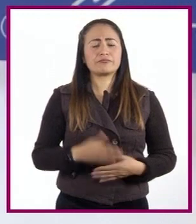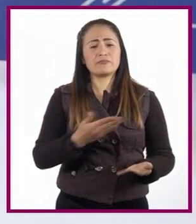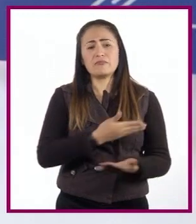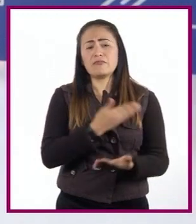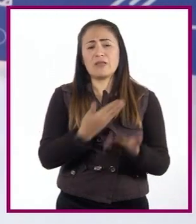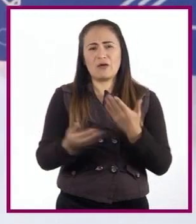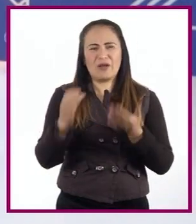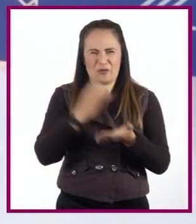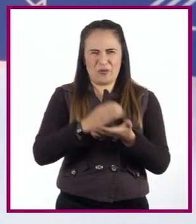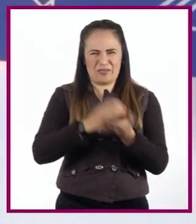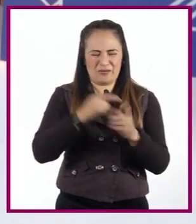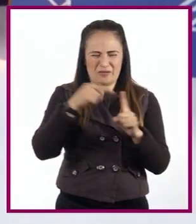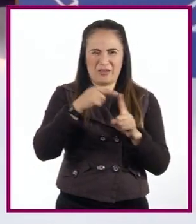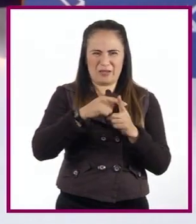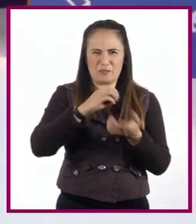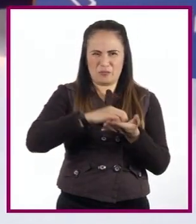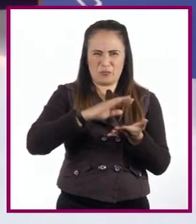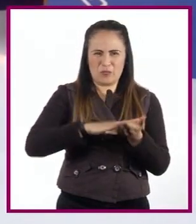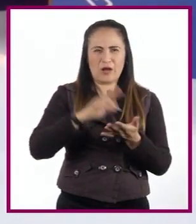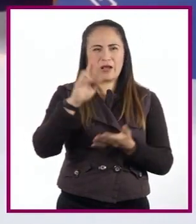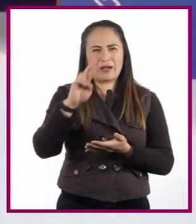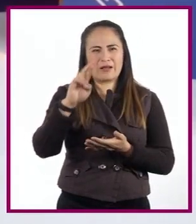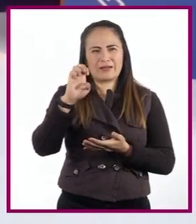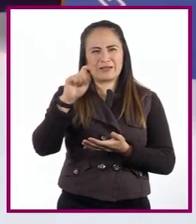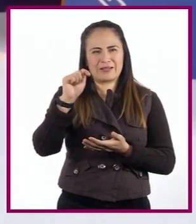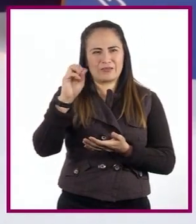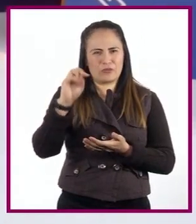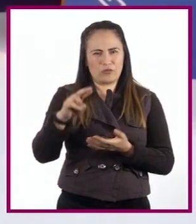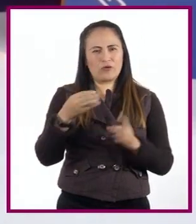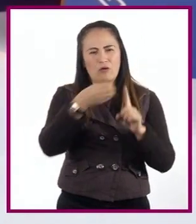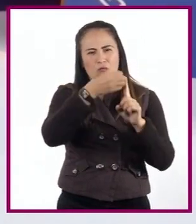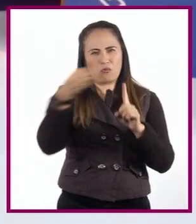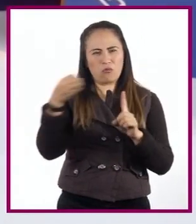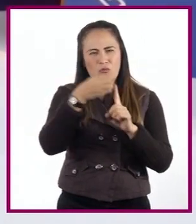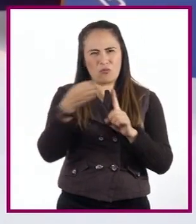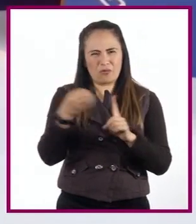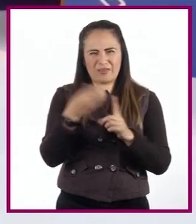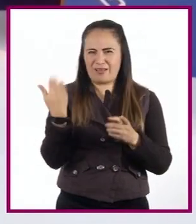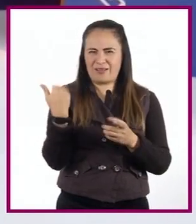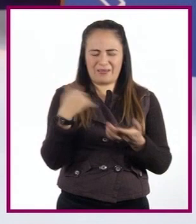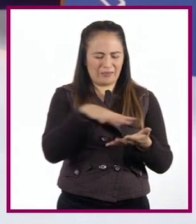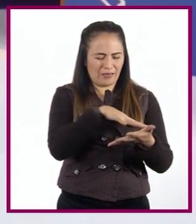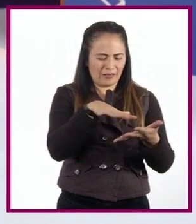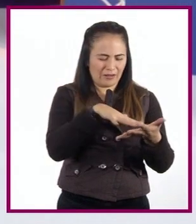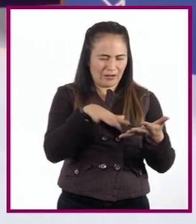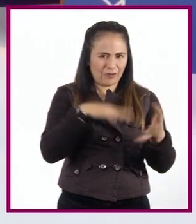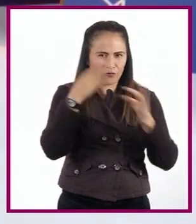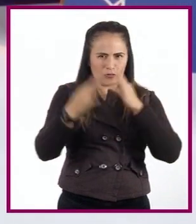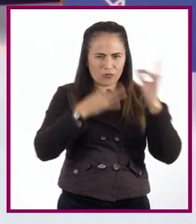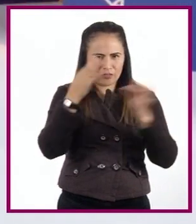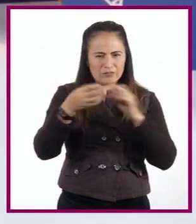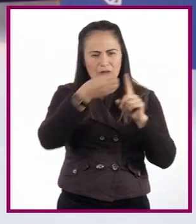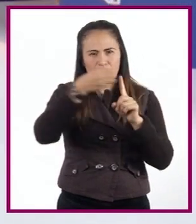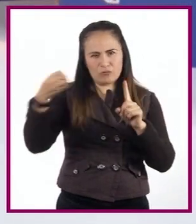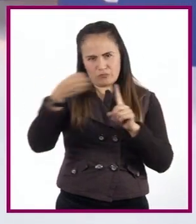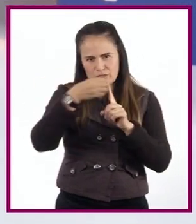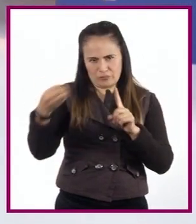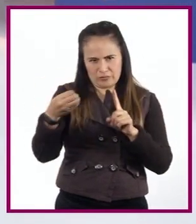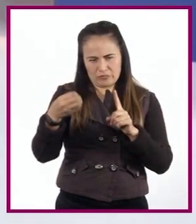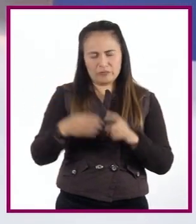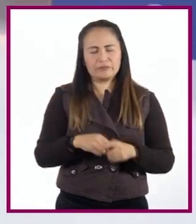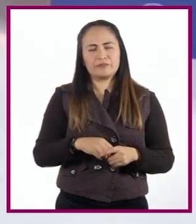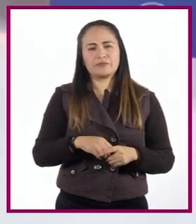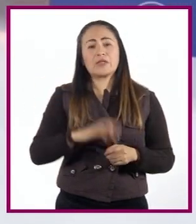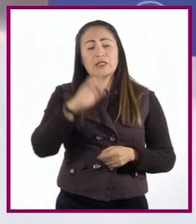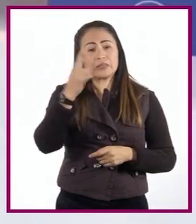su libreta de apuntes. Reconstruyan la secuencia de hechos de la nota informativa que acabamos de leer.